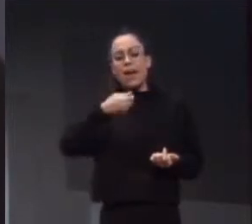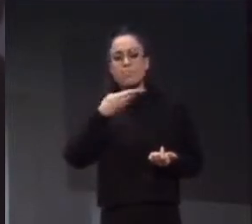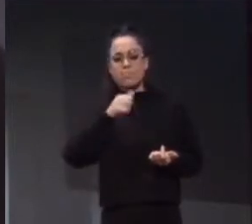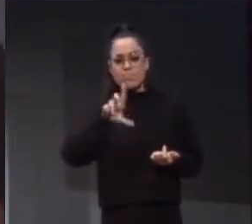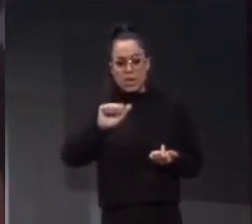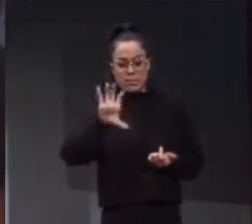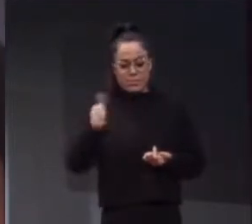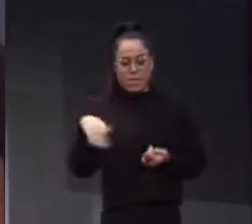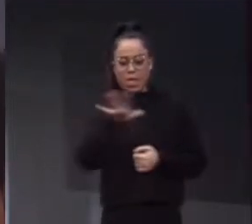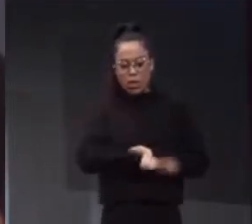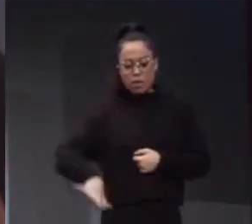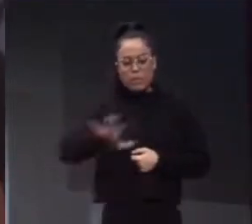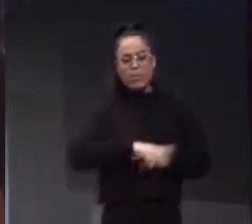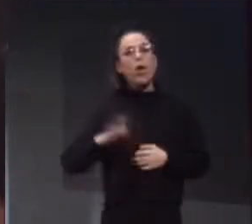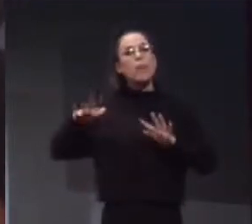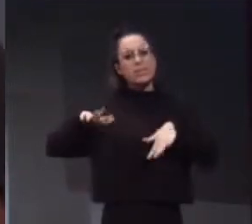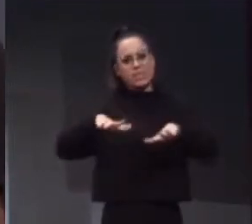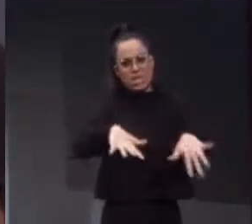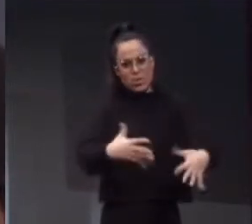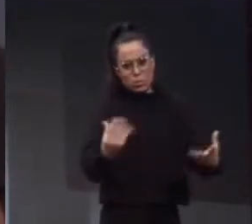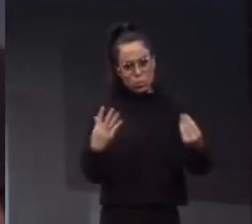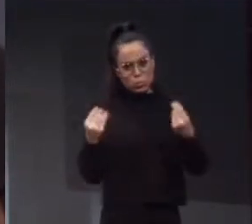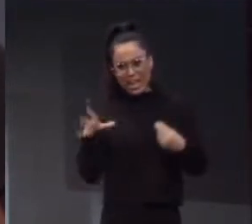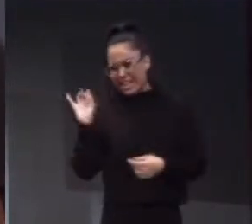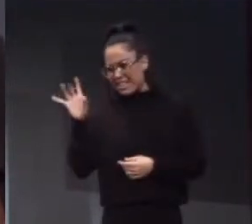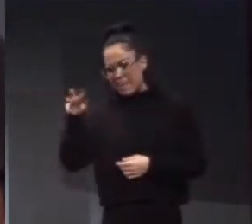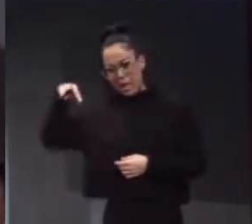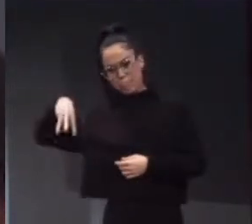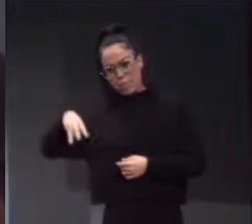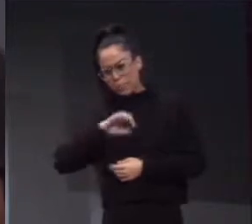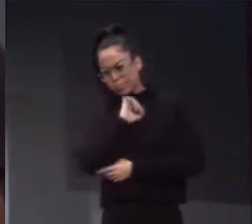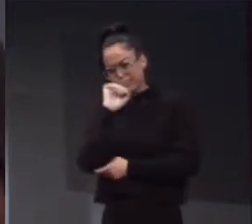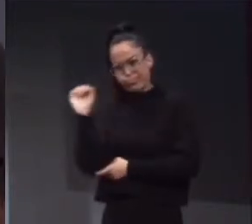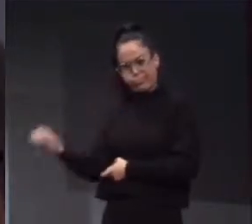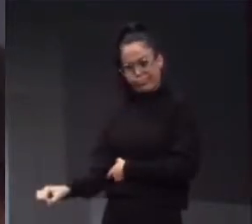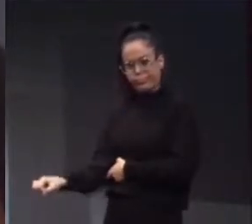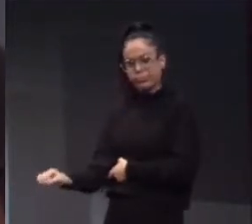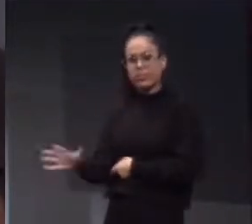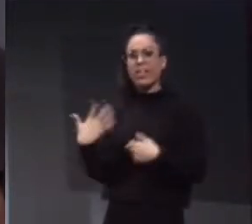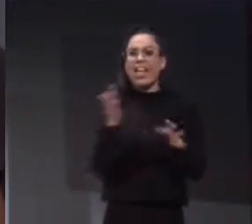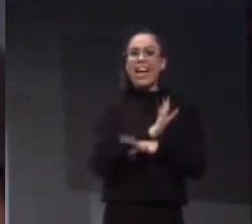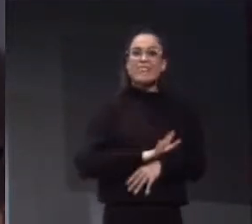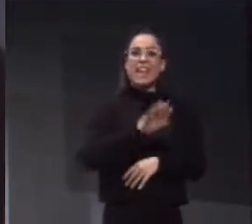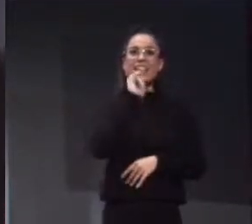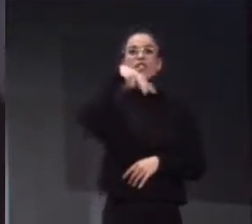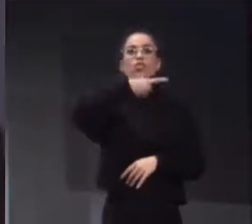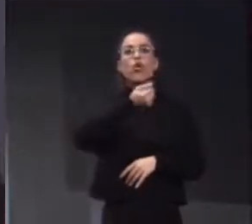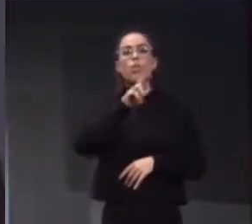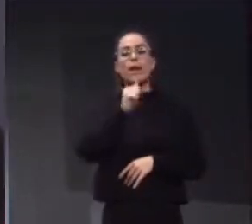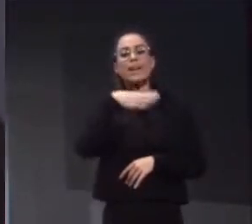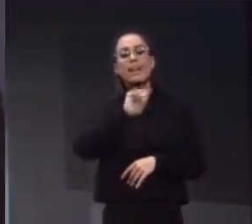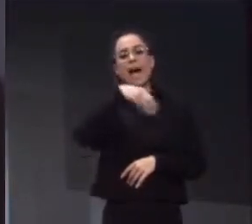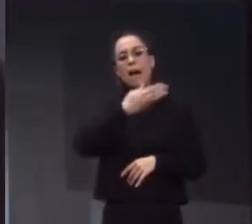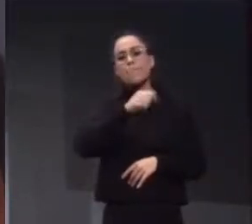otro día con mucha más gente que fue a la del 15m no por qué porque es un espacio en el cual es querido por mucha gente es un modelo